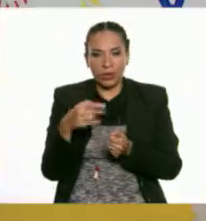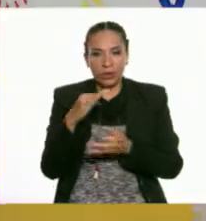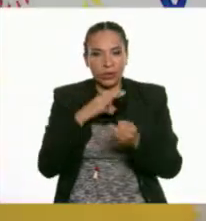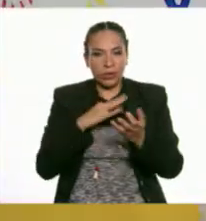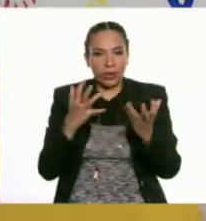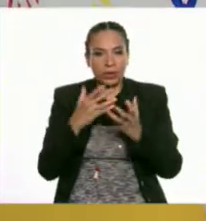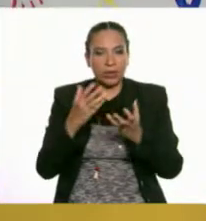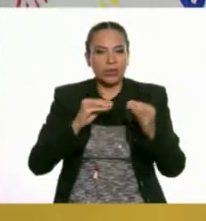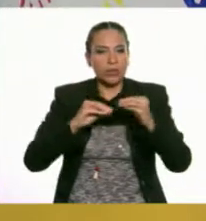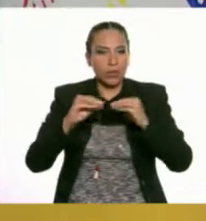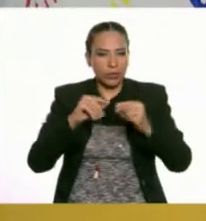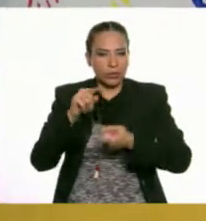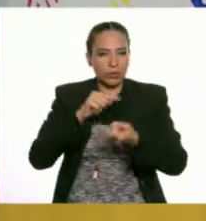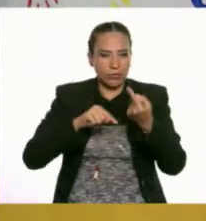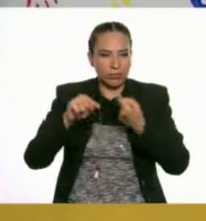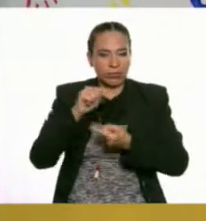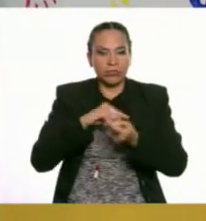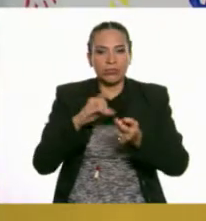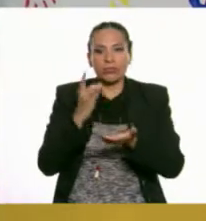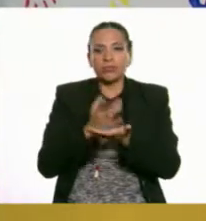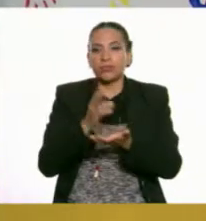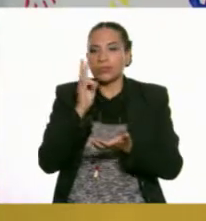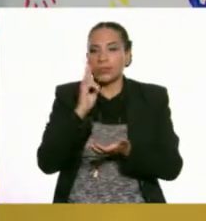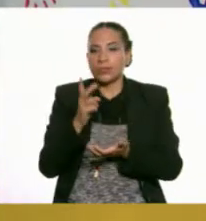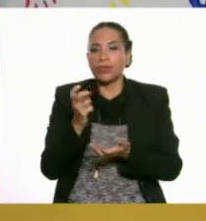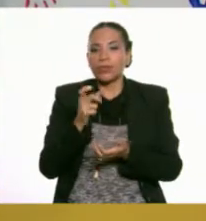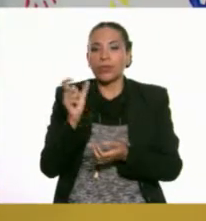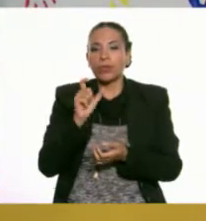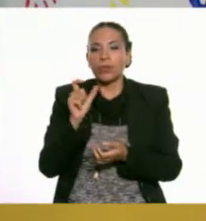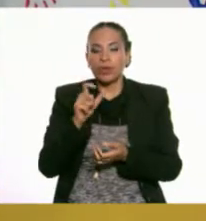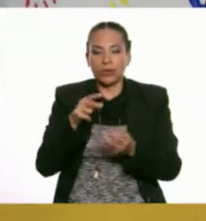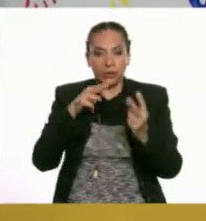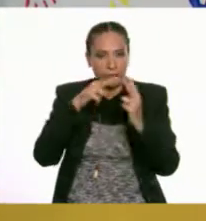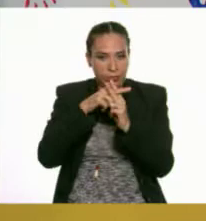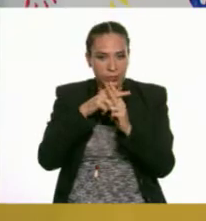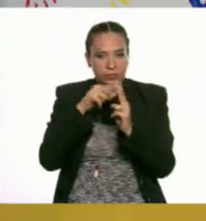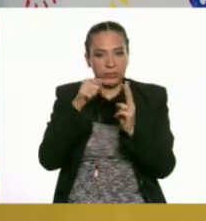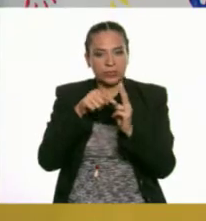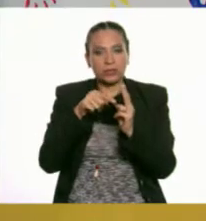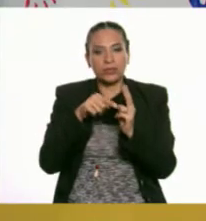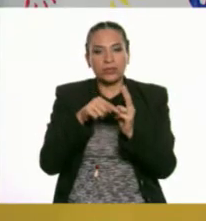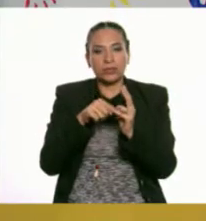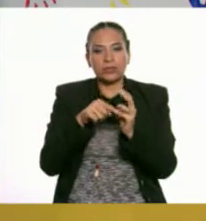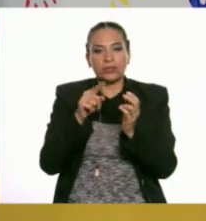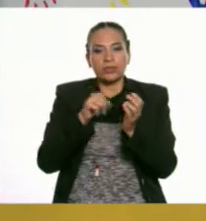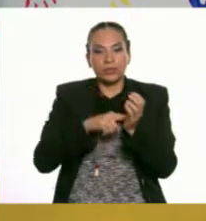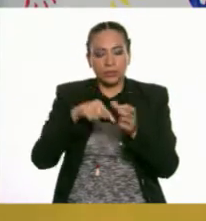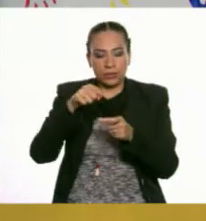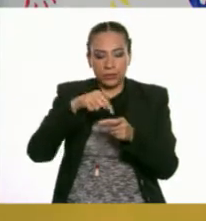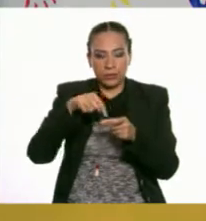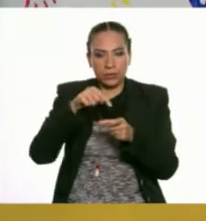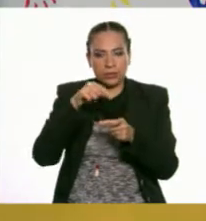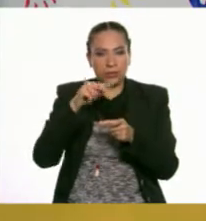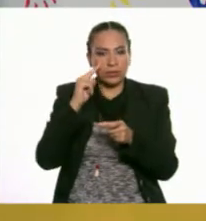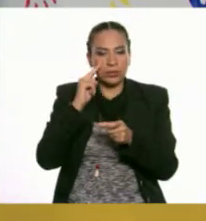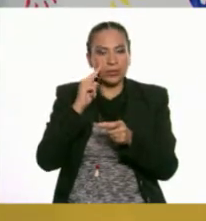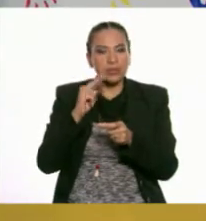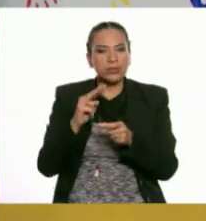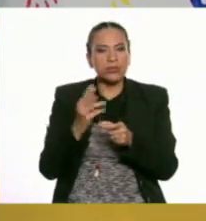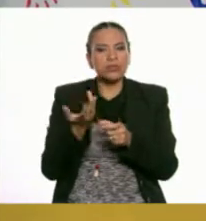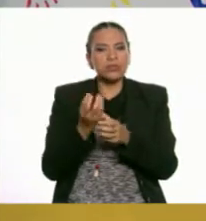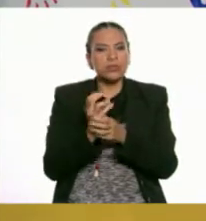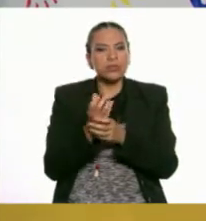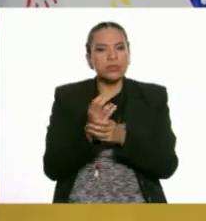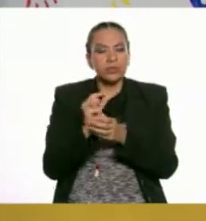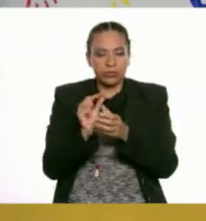podemos hacer un movimiento rotativo. No sé si te has fijado, pero cuando enchufas tu licuadora, en el centro hay un